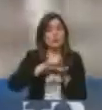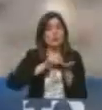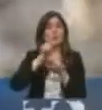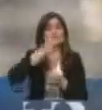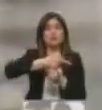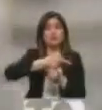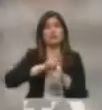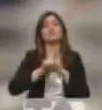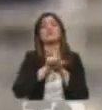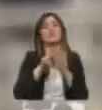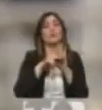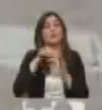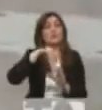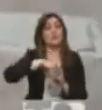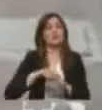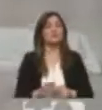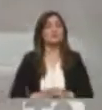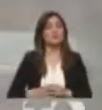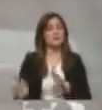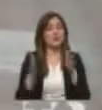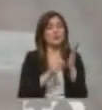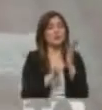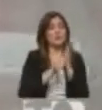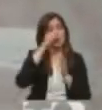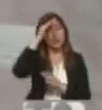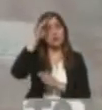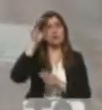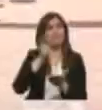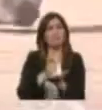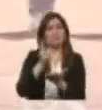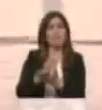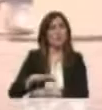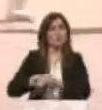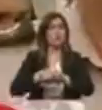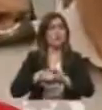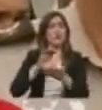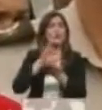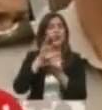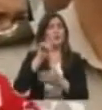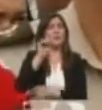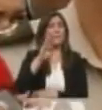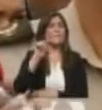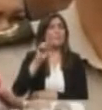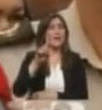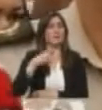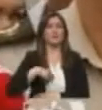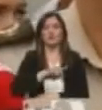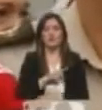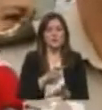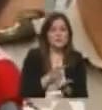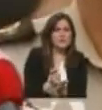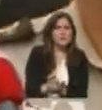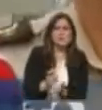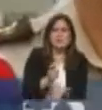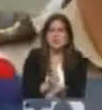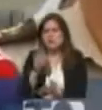Un tema aparte en el interés del ministro es el hallazgo del profesor acusado de violación en el réplica Aguirre Abad. Estamos con un bloque de búsqueda para